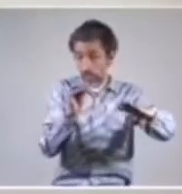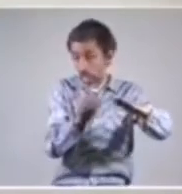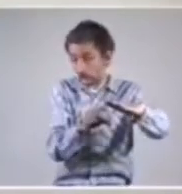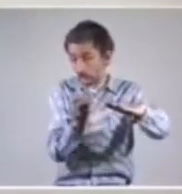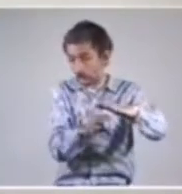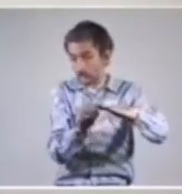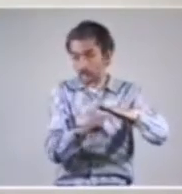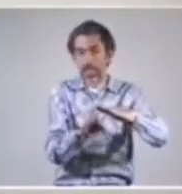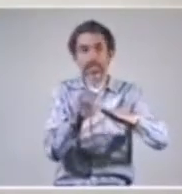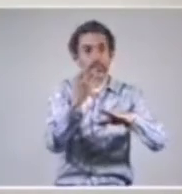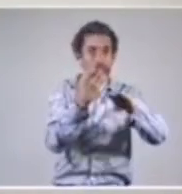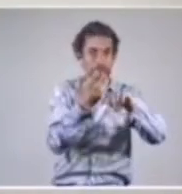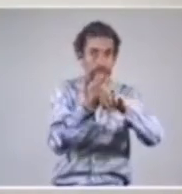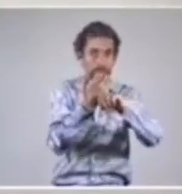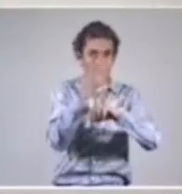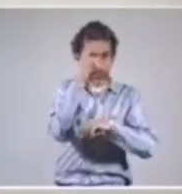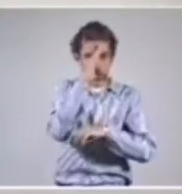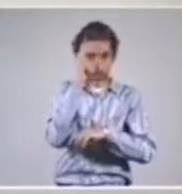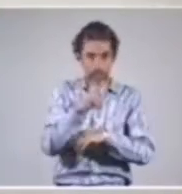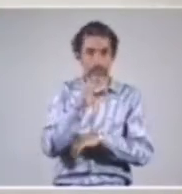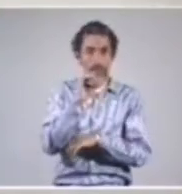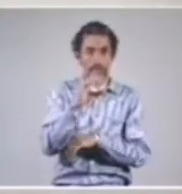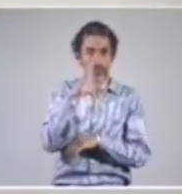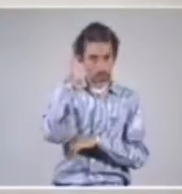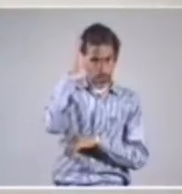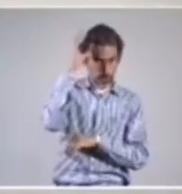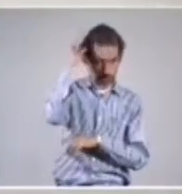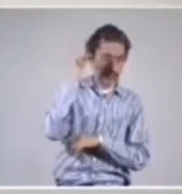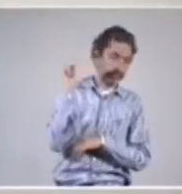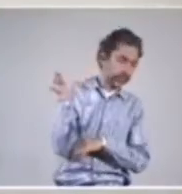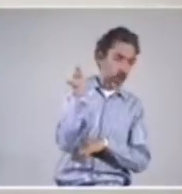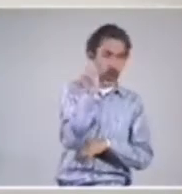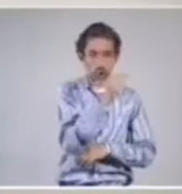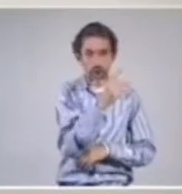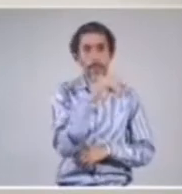están en el Estado de México y Cuautla, donde se envía una parte de la basura,